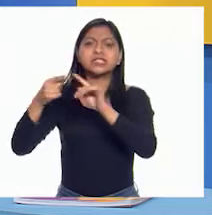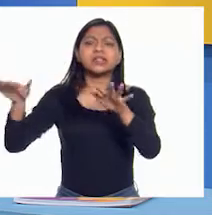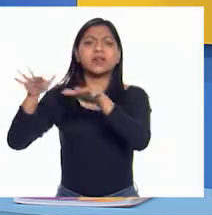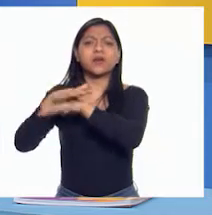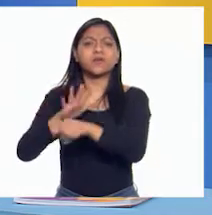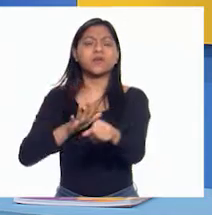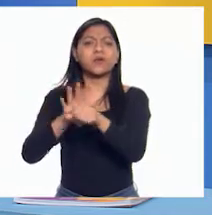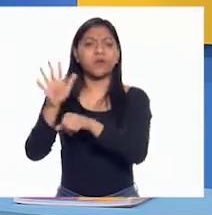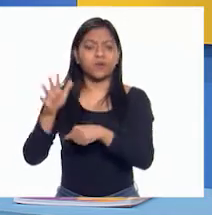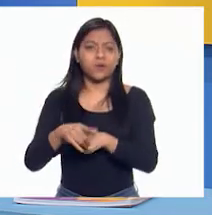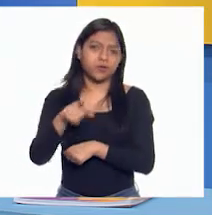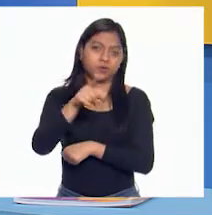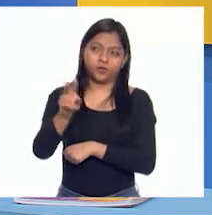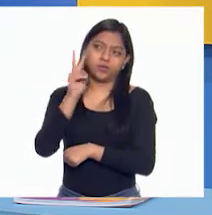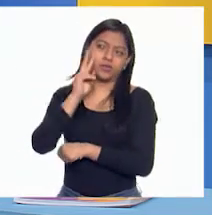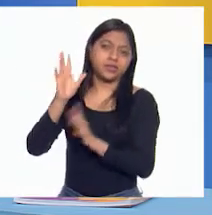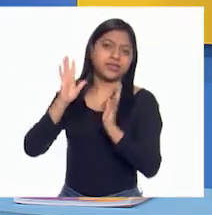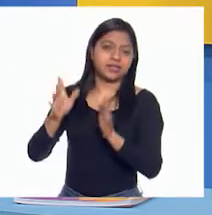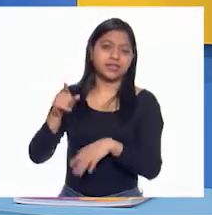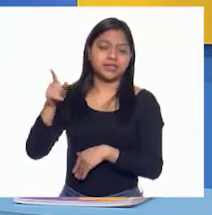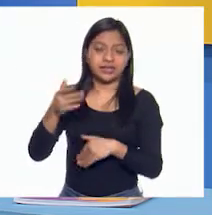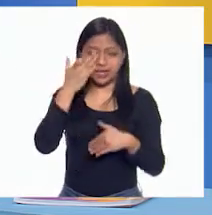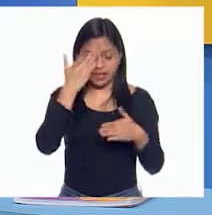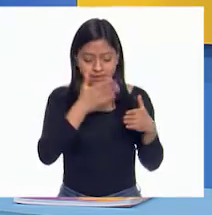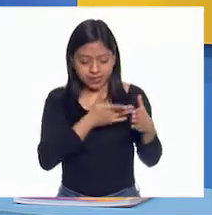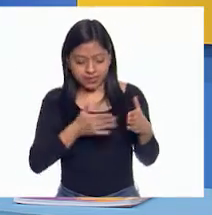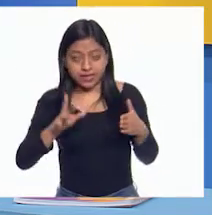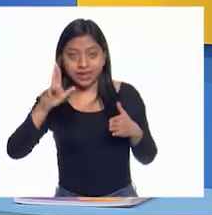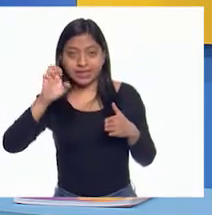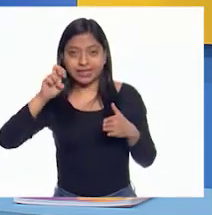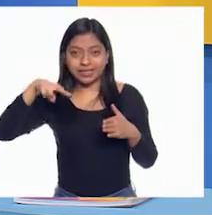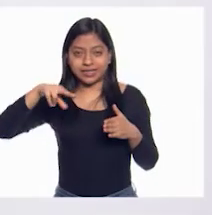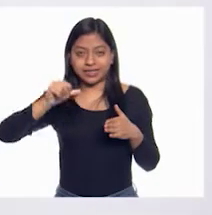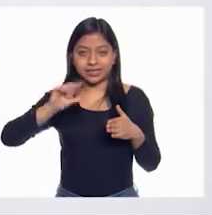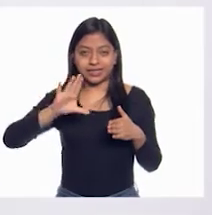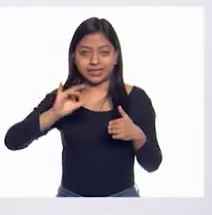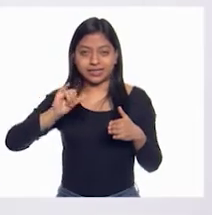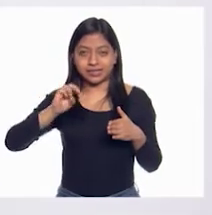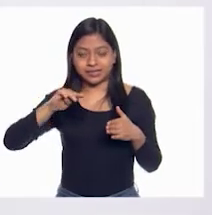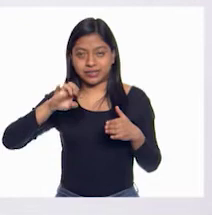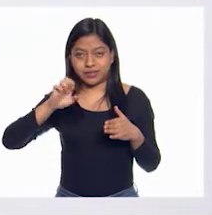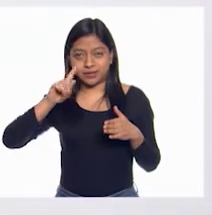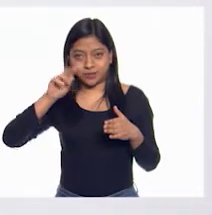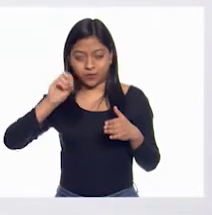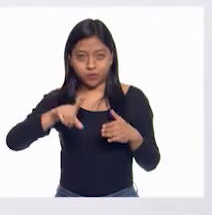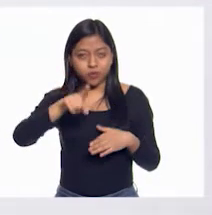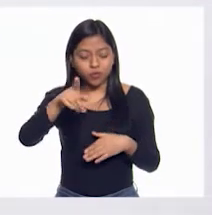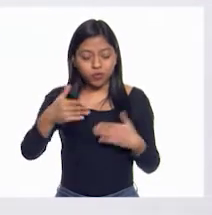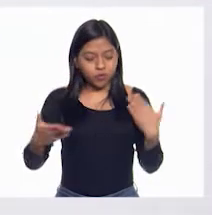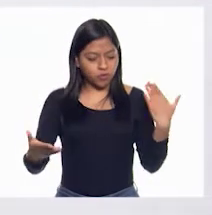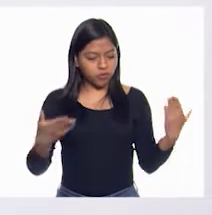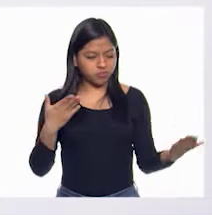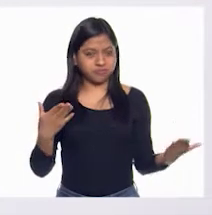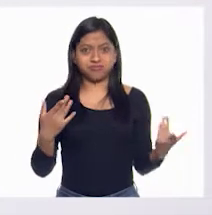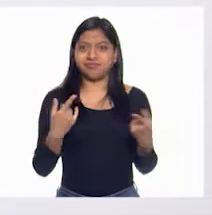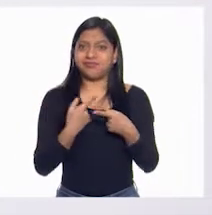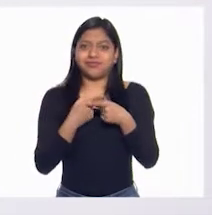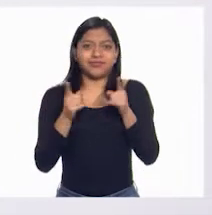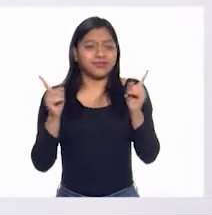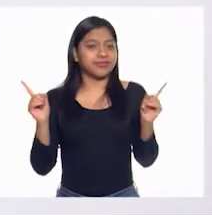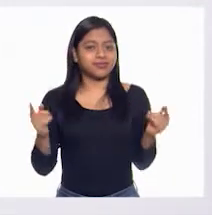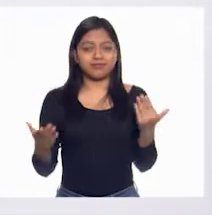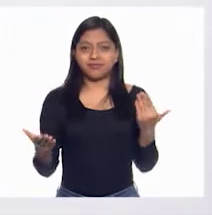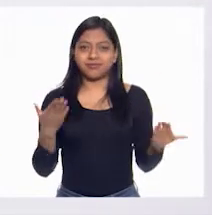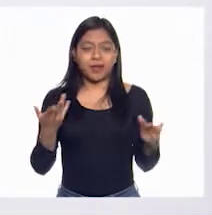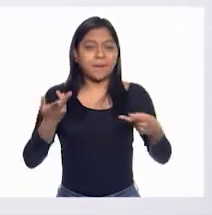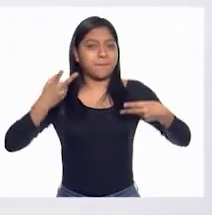de los cambios que se dieron durante el Renacimiento. Se darán cuenta que parece que estamos ante dos cosas